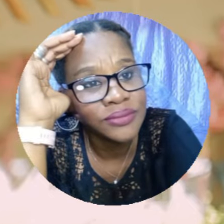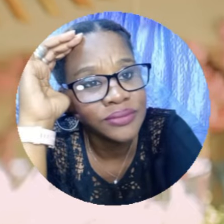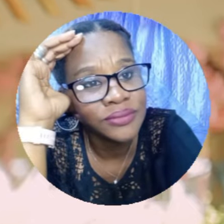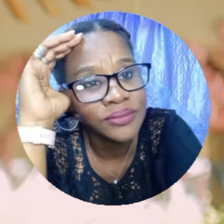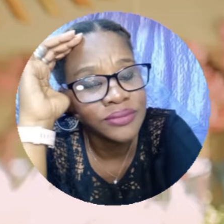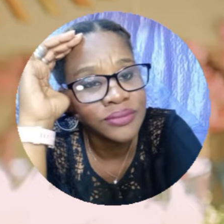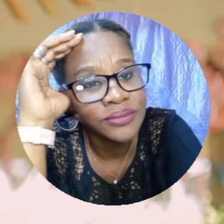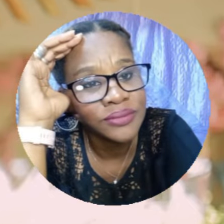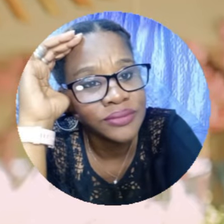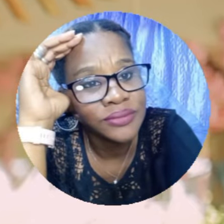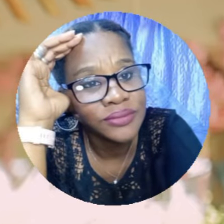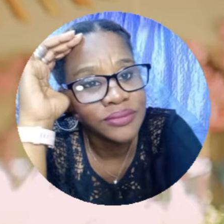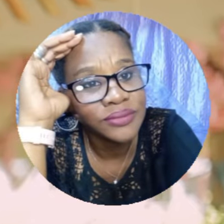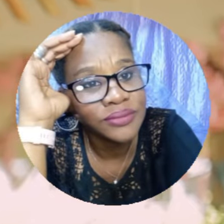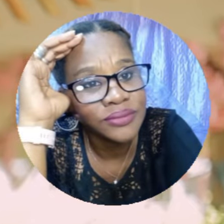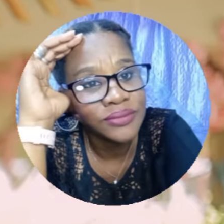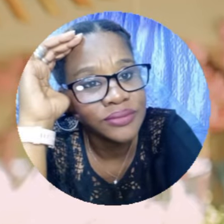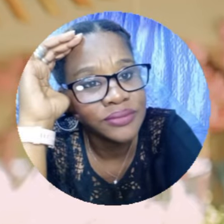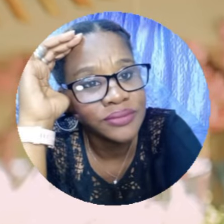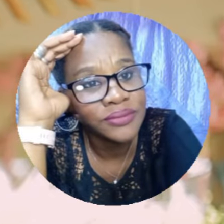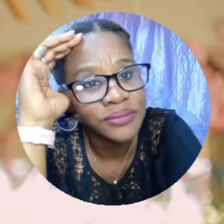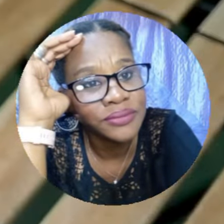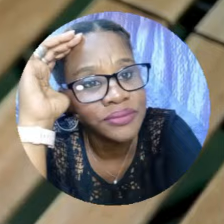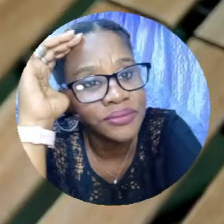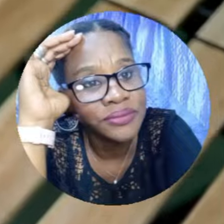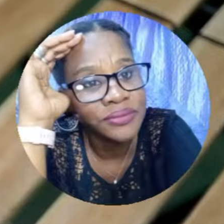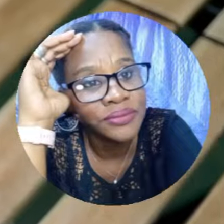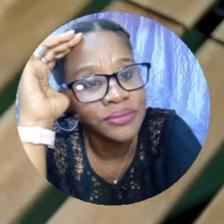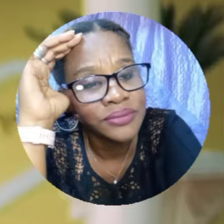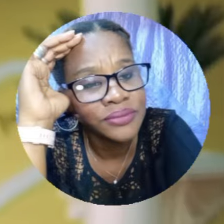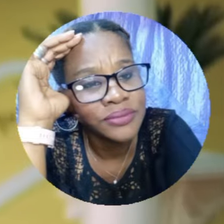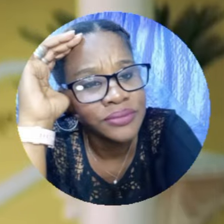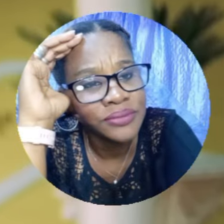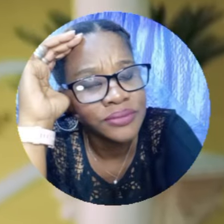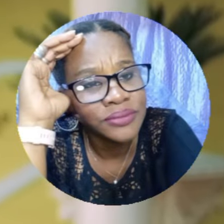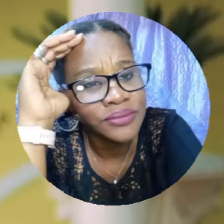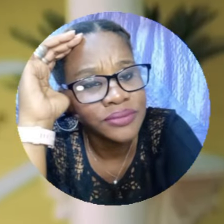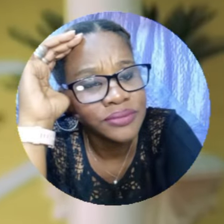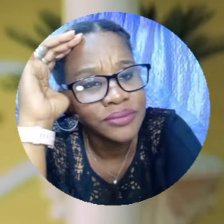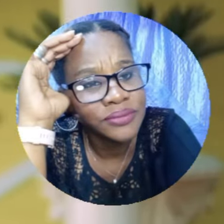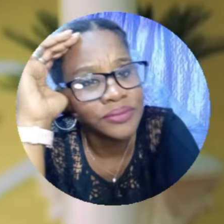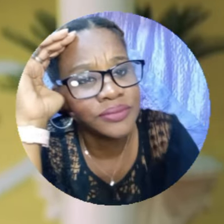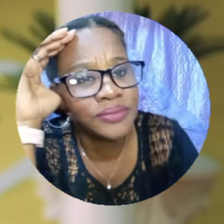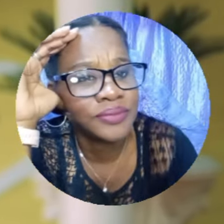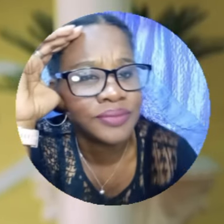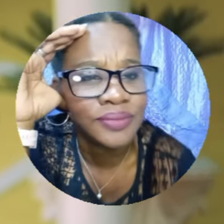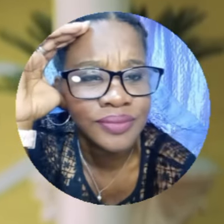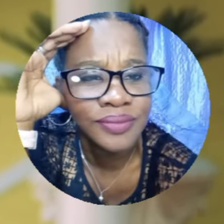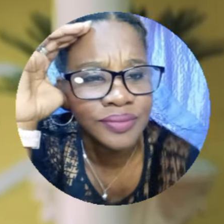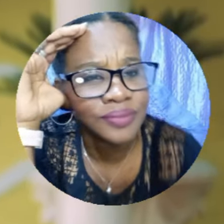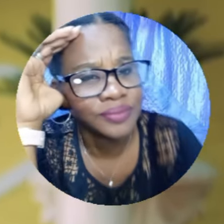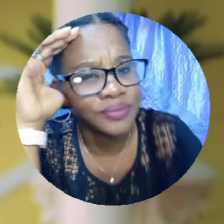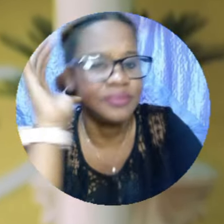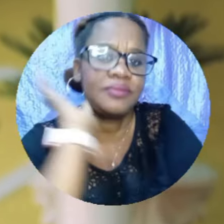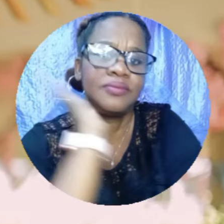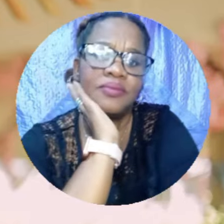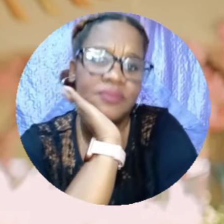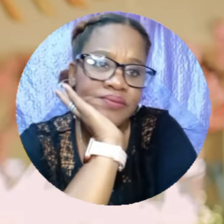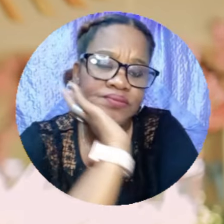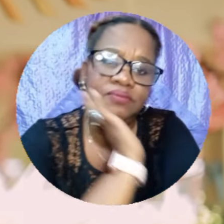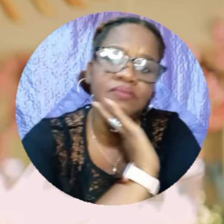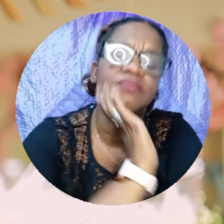no sea café. Y nosotros les decíamos, no teníamos al principio, pero después yo dije, conchale, esa opción puede ser buena. Fui y compré